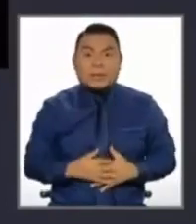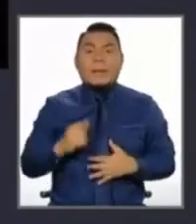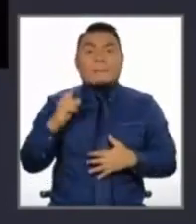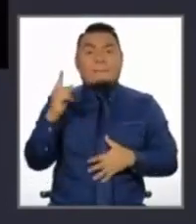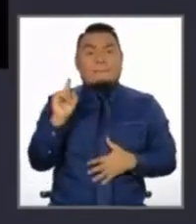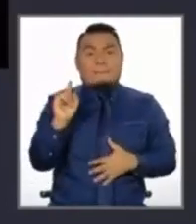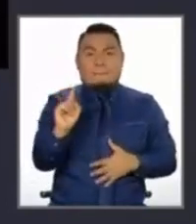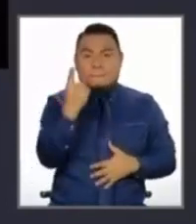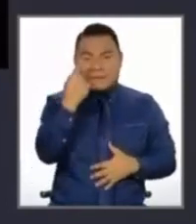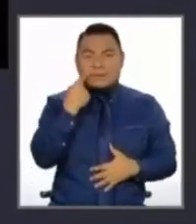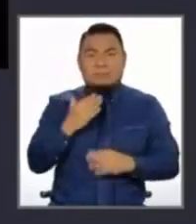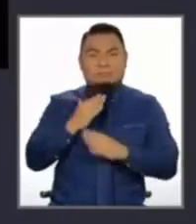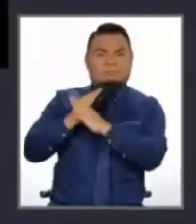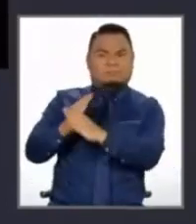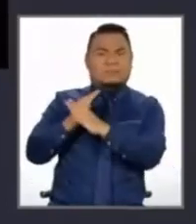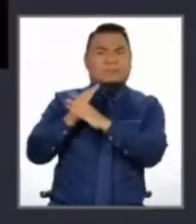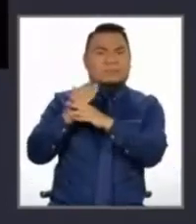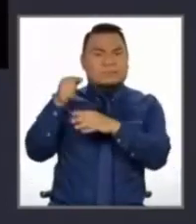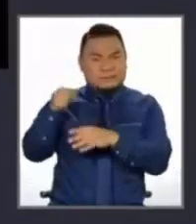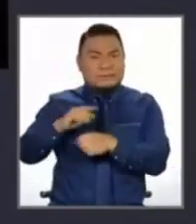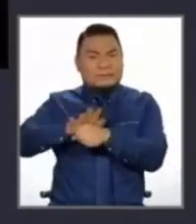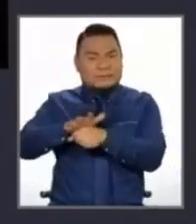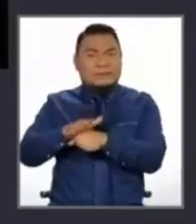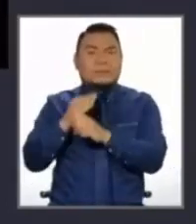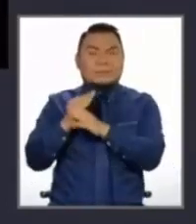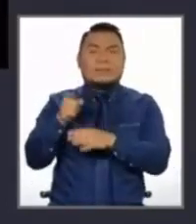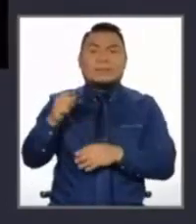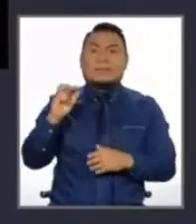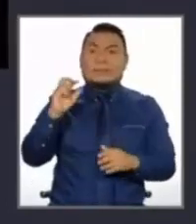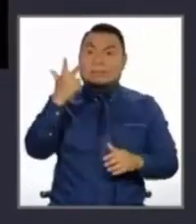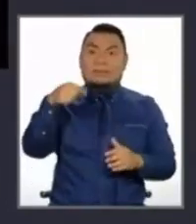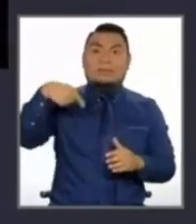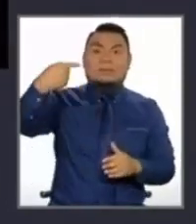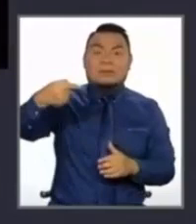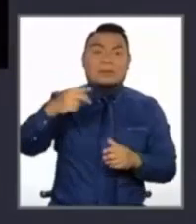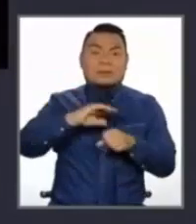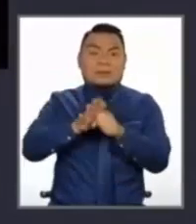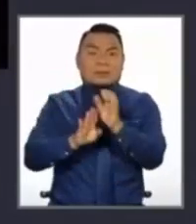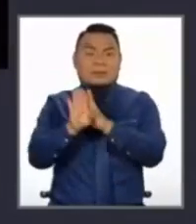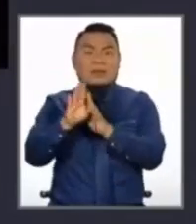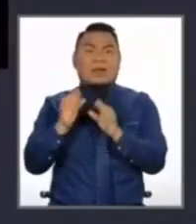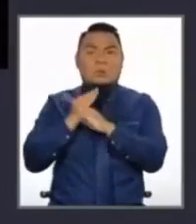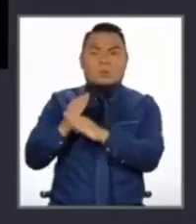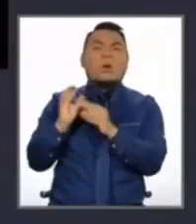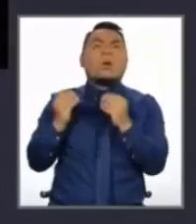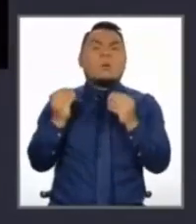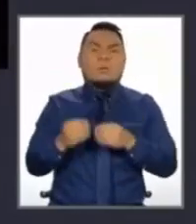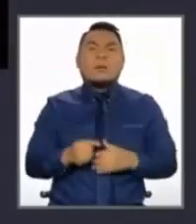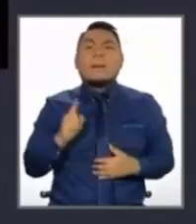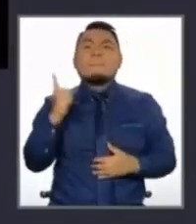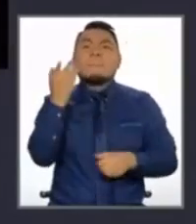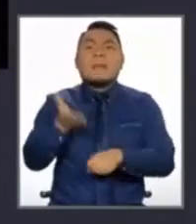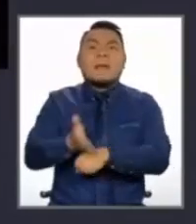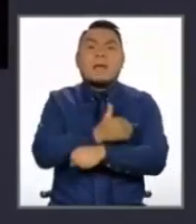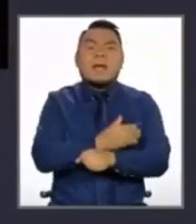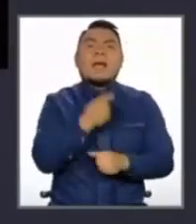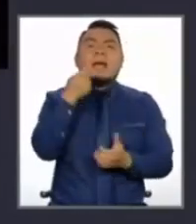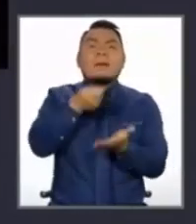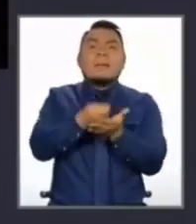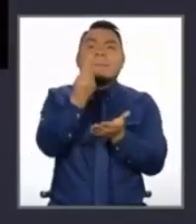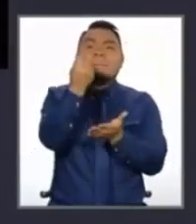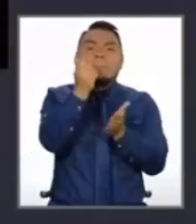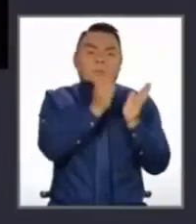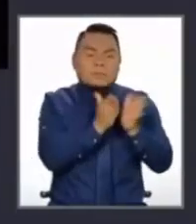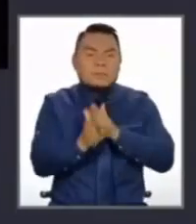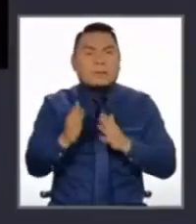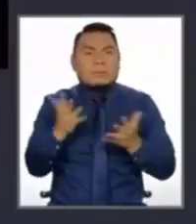de contención que tenemos que hacer a esta pandemia y a una tercera ola es, en primer lugar, definir los presupuestos que necesitamos.